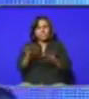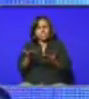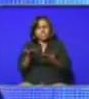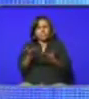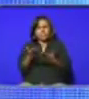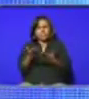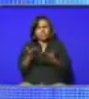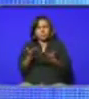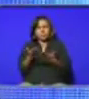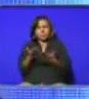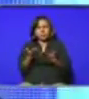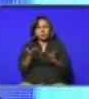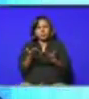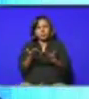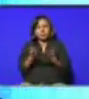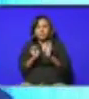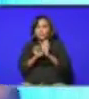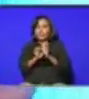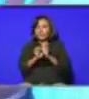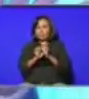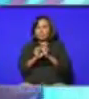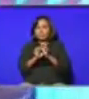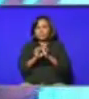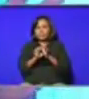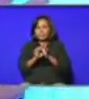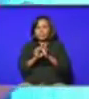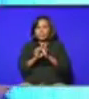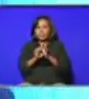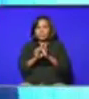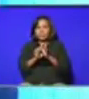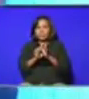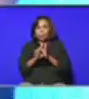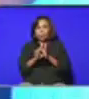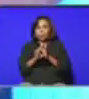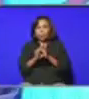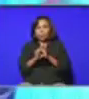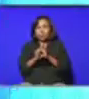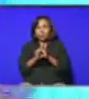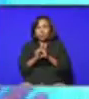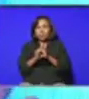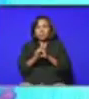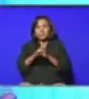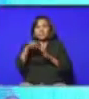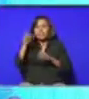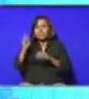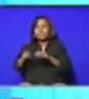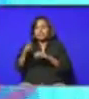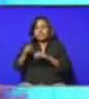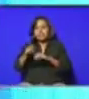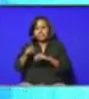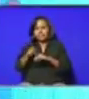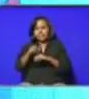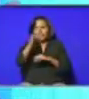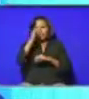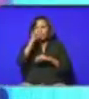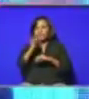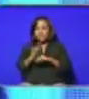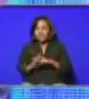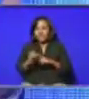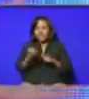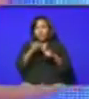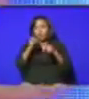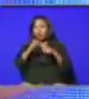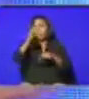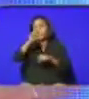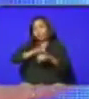más con educación, tendría, de acuerdo a la oferta de formación, alguna ingeniería o alguna licenciatura. ¿Qué es lo